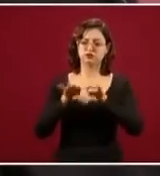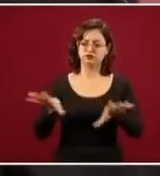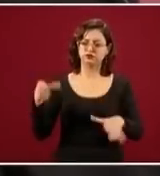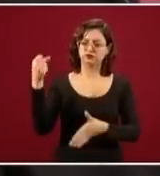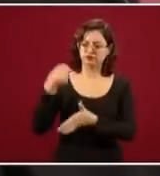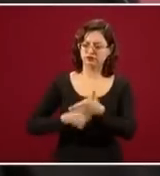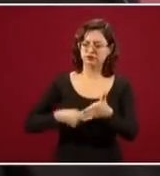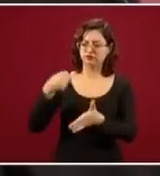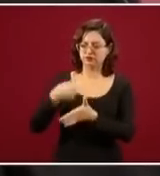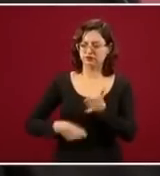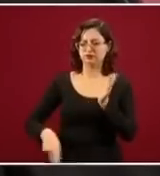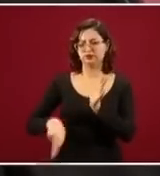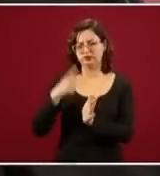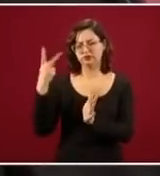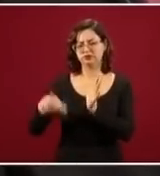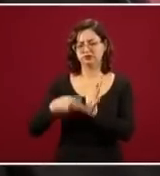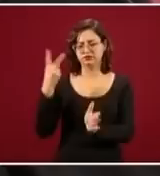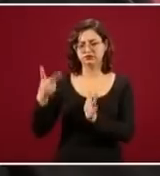insistiendo, repitiendo.